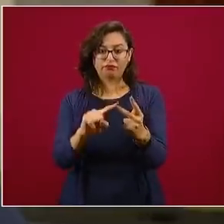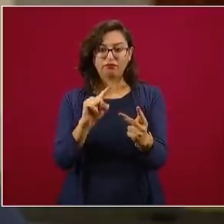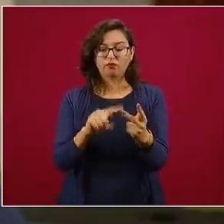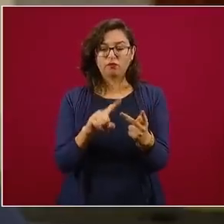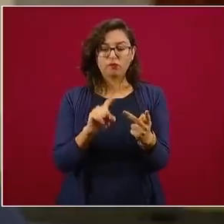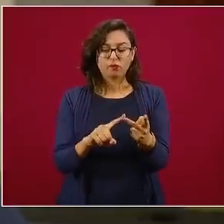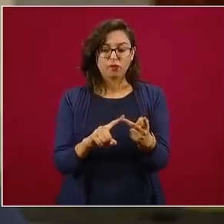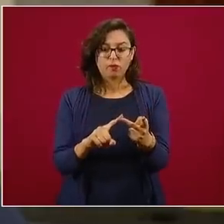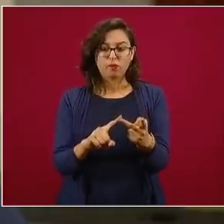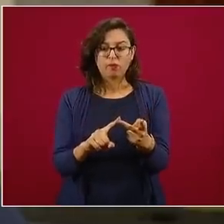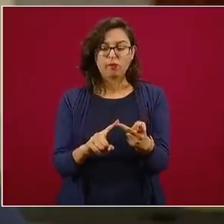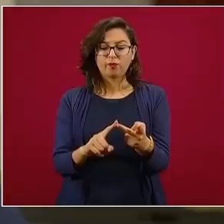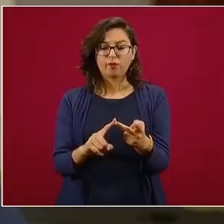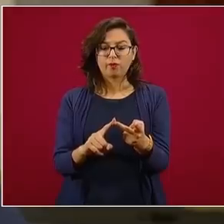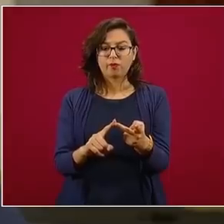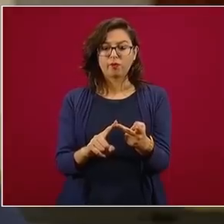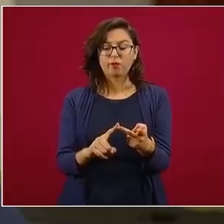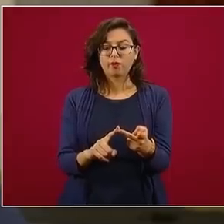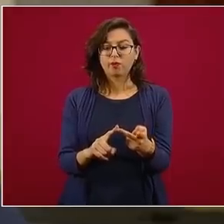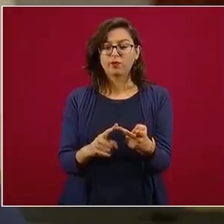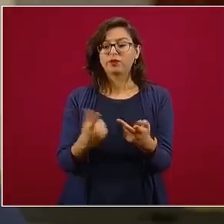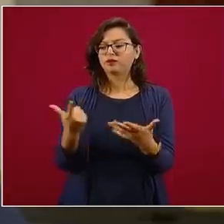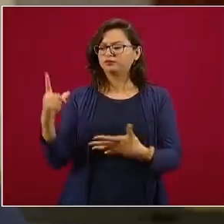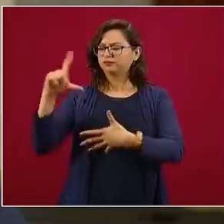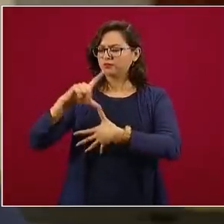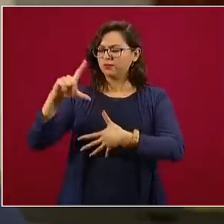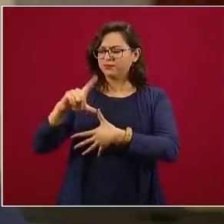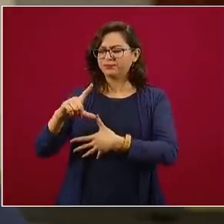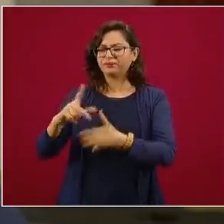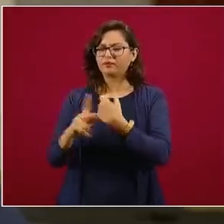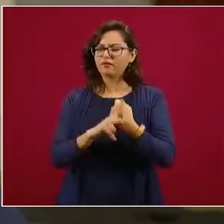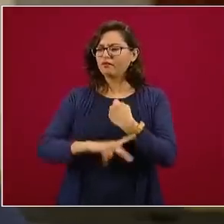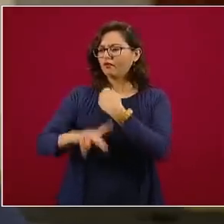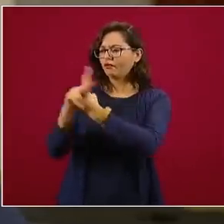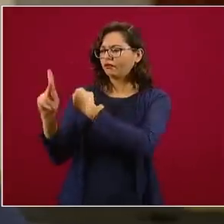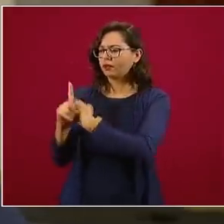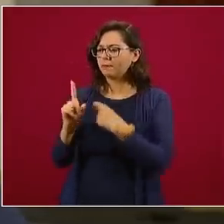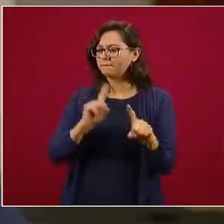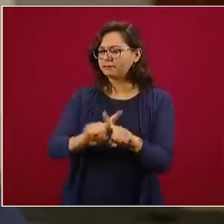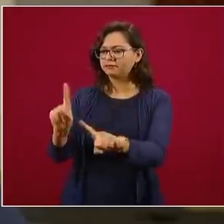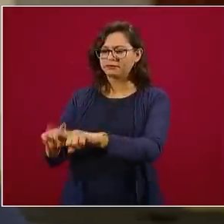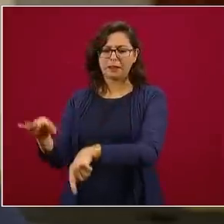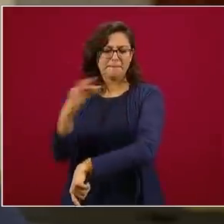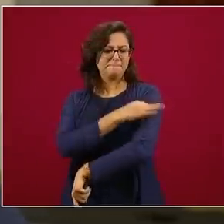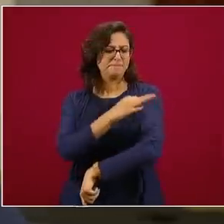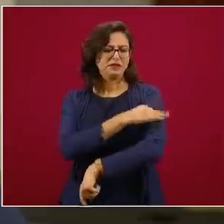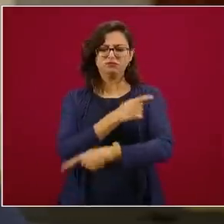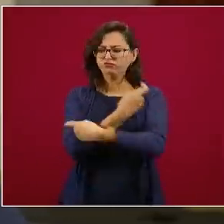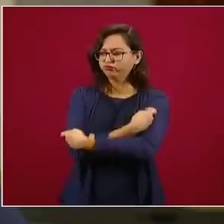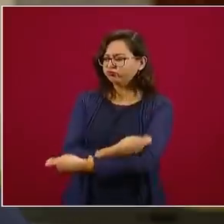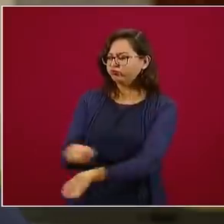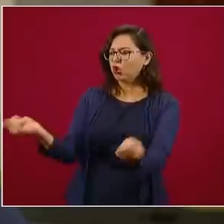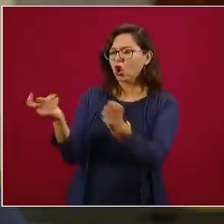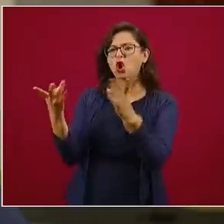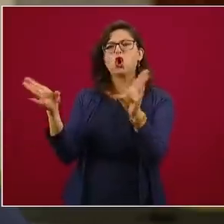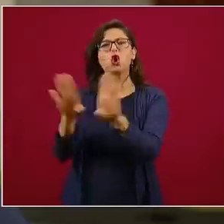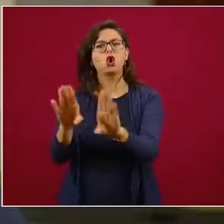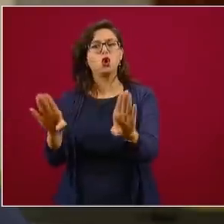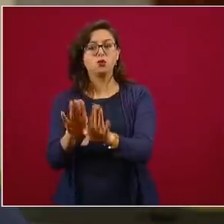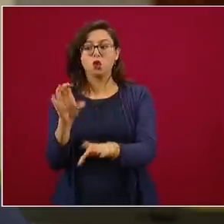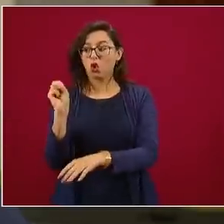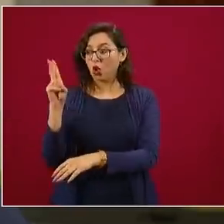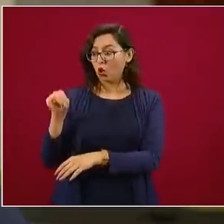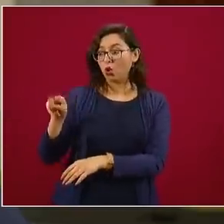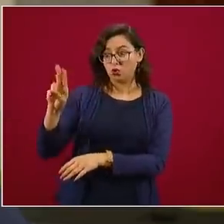para distribuir la vacuna a los países en América Latina y si va a participar la ONU a raíz de la resolución que impulsó el Gobierno